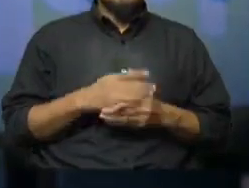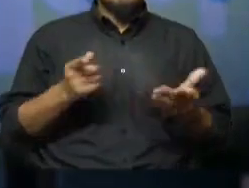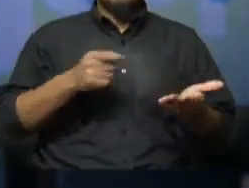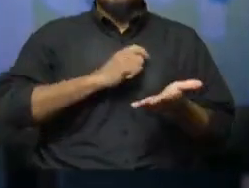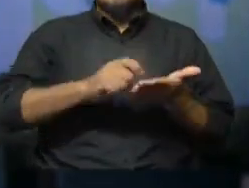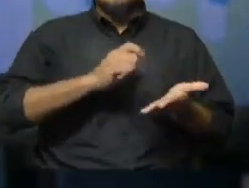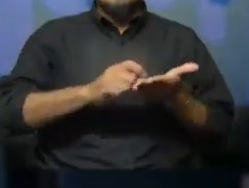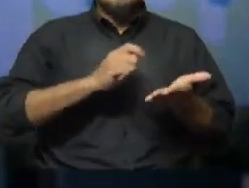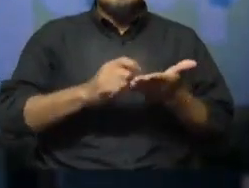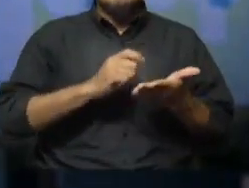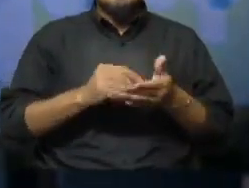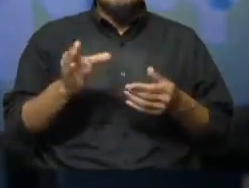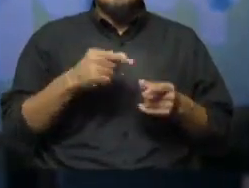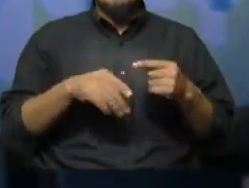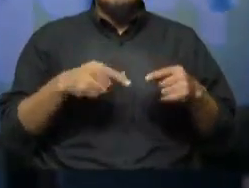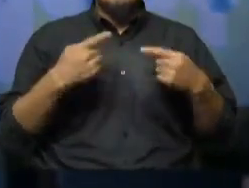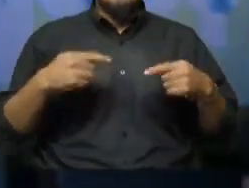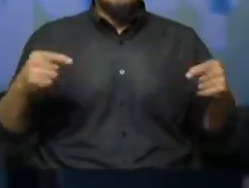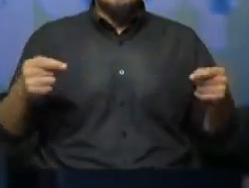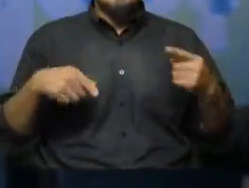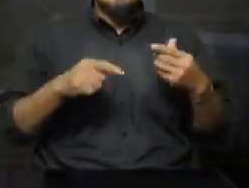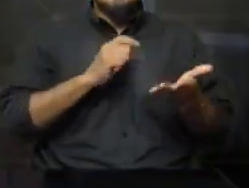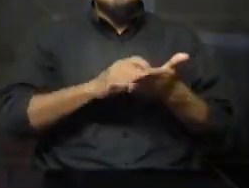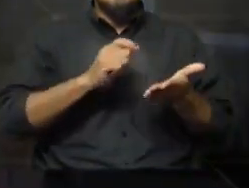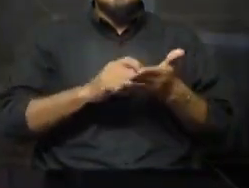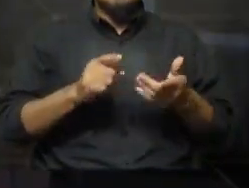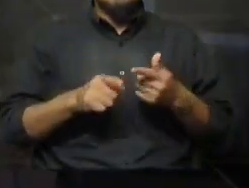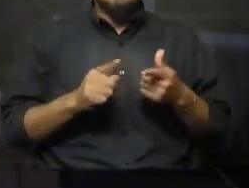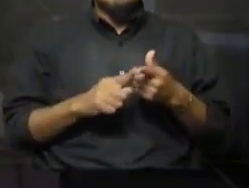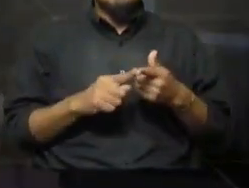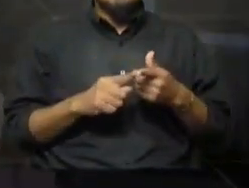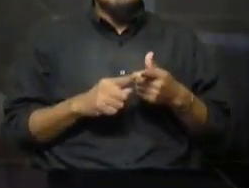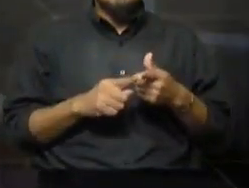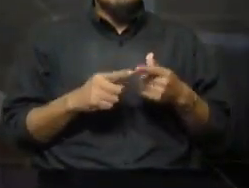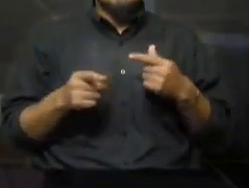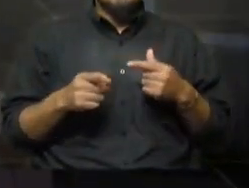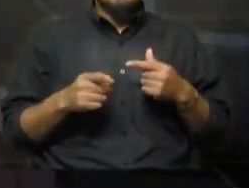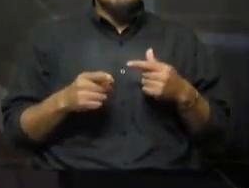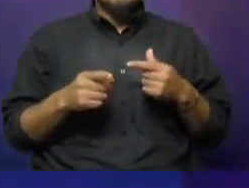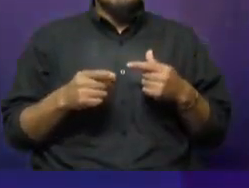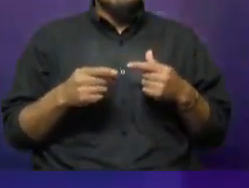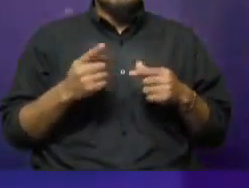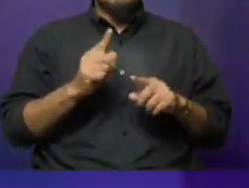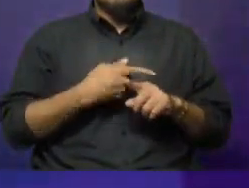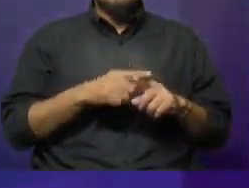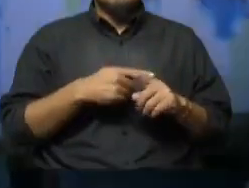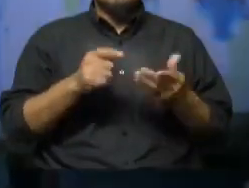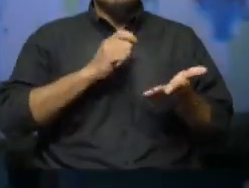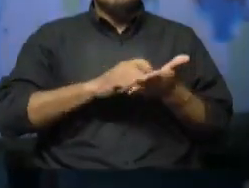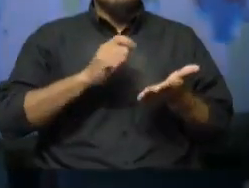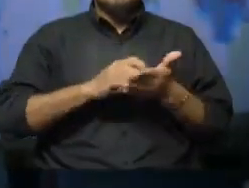que escribís todo lo que te pasa. ¿Qué cosas bajás ahí a la pluma? Y me deja mi novia, escribo. Por ahí. ¿Te pasó? No